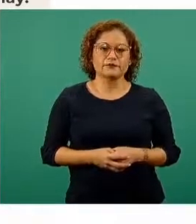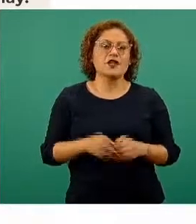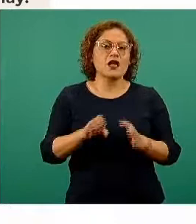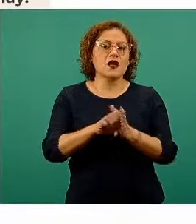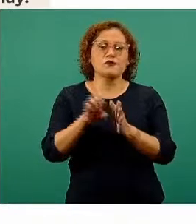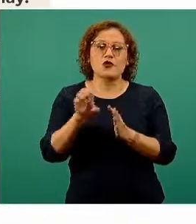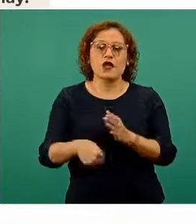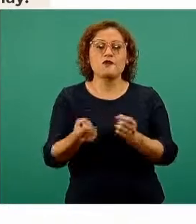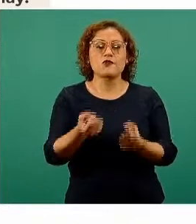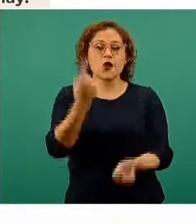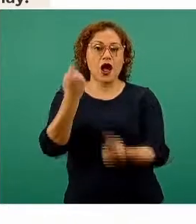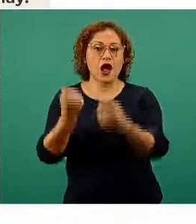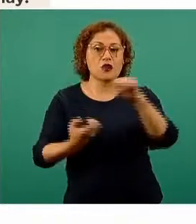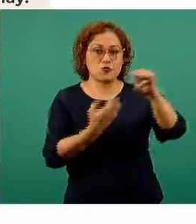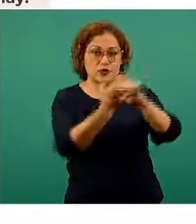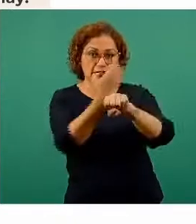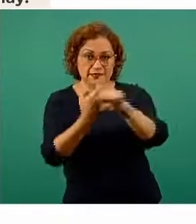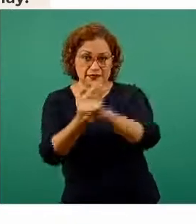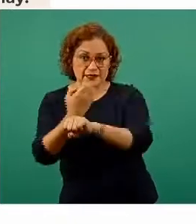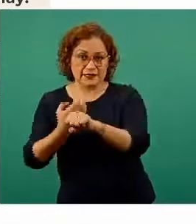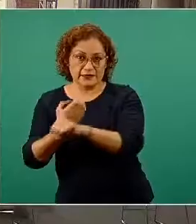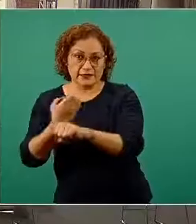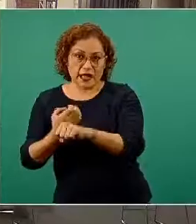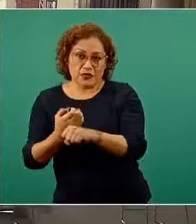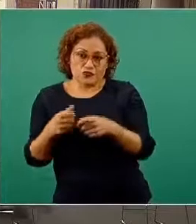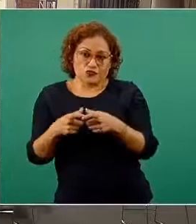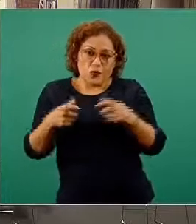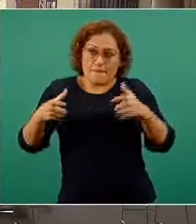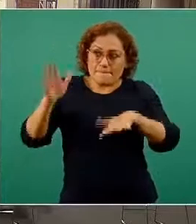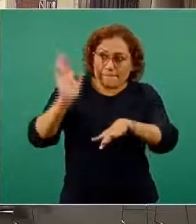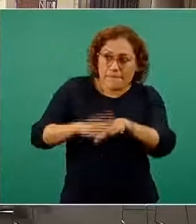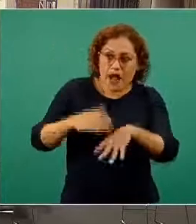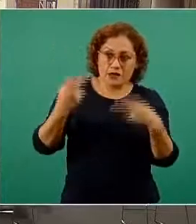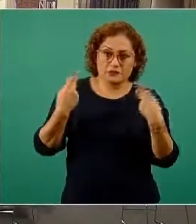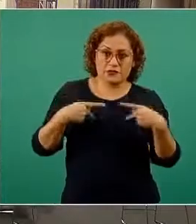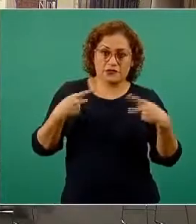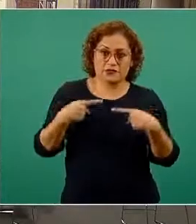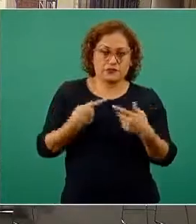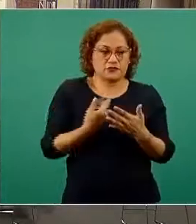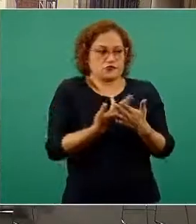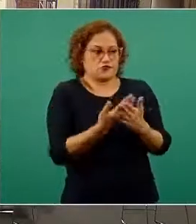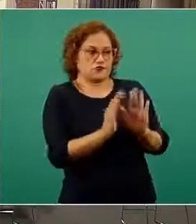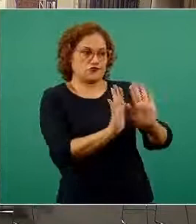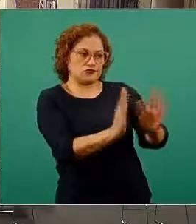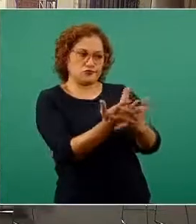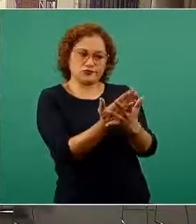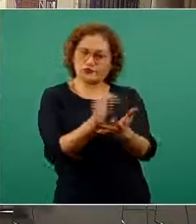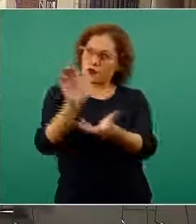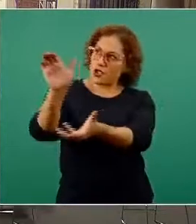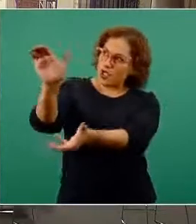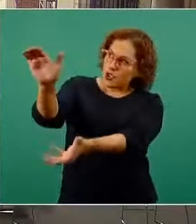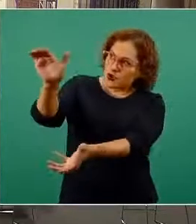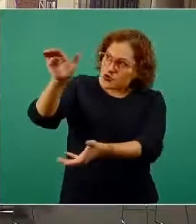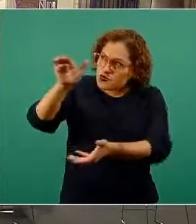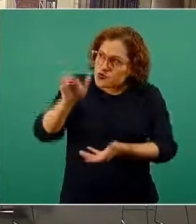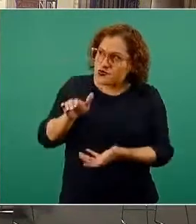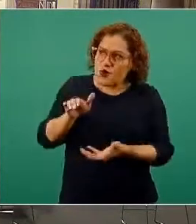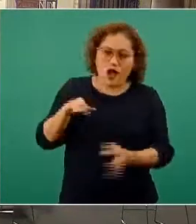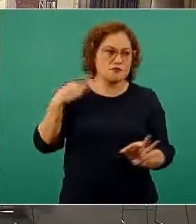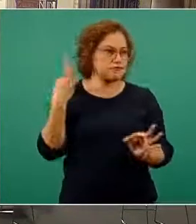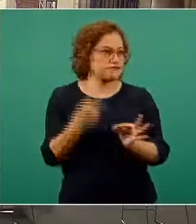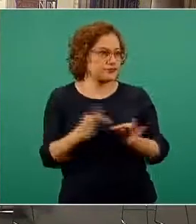cantidad de personal, pues necesitamos tener embarques grandes para poder asignarles la